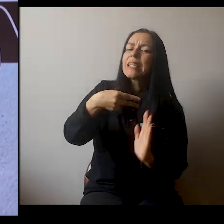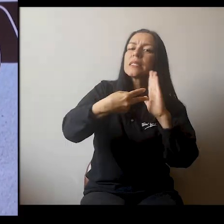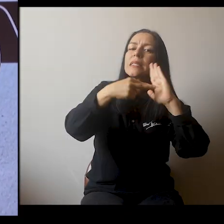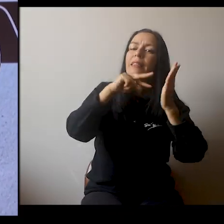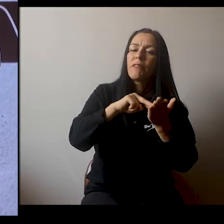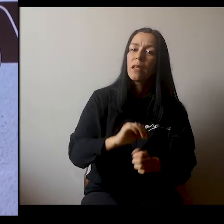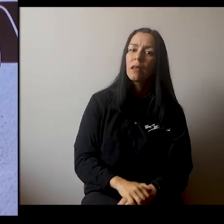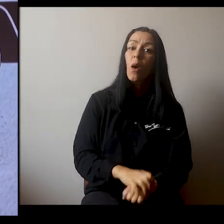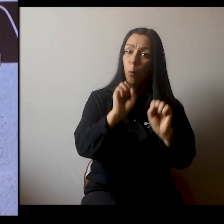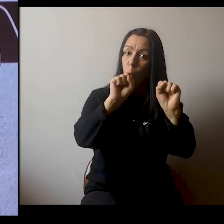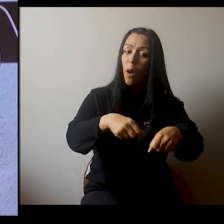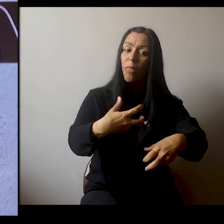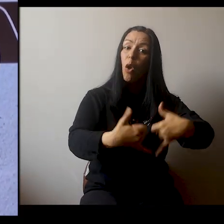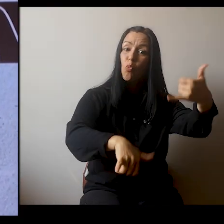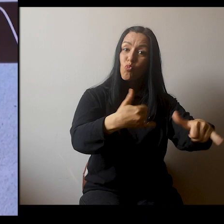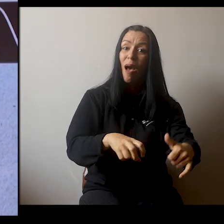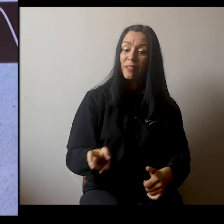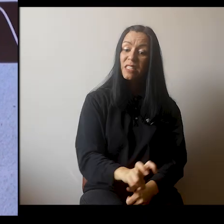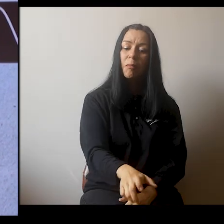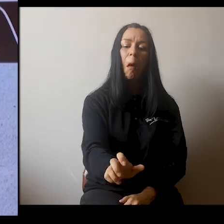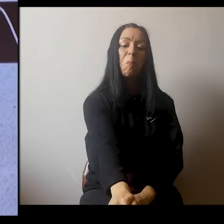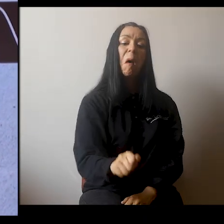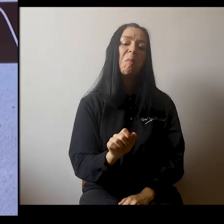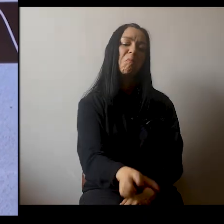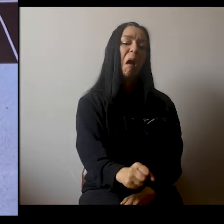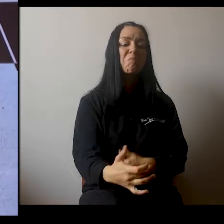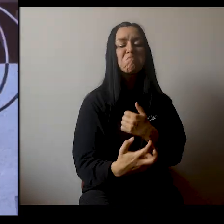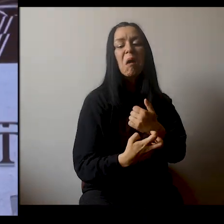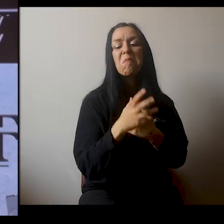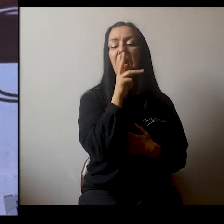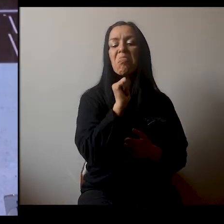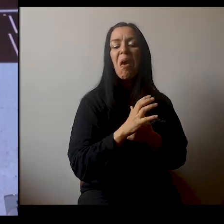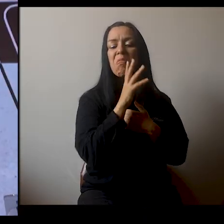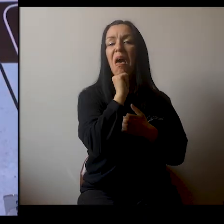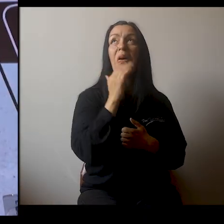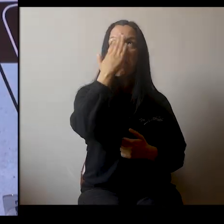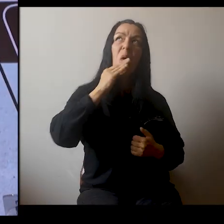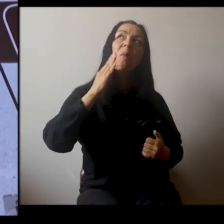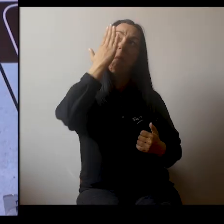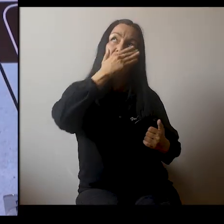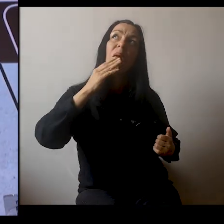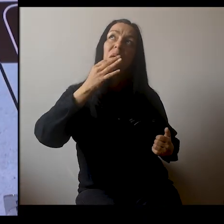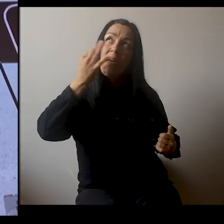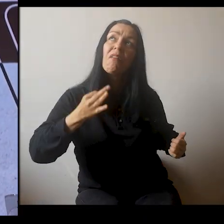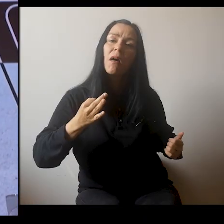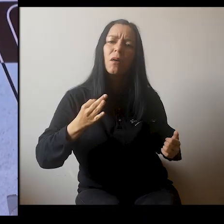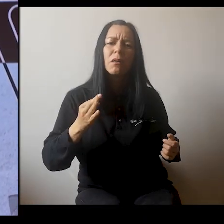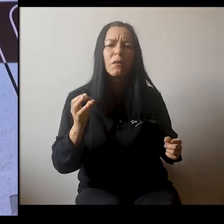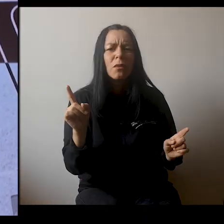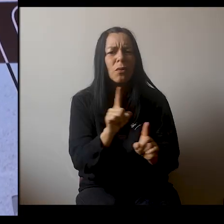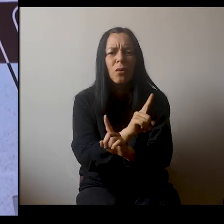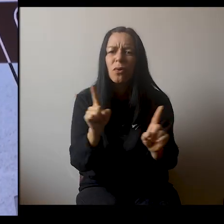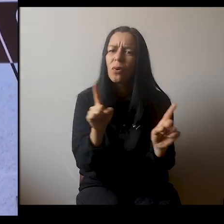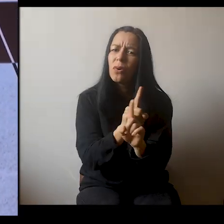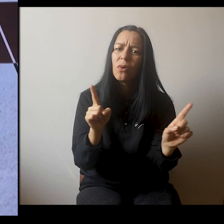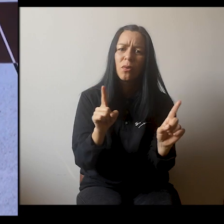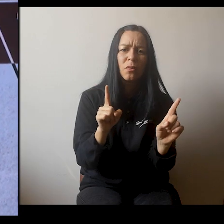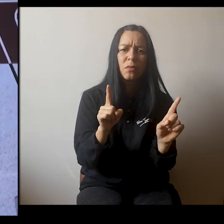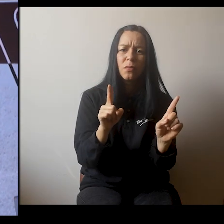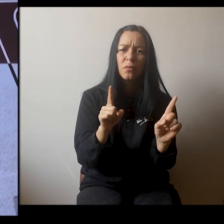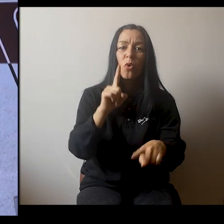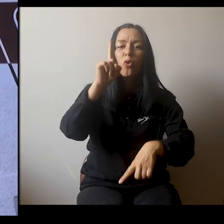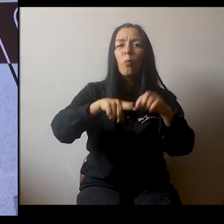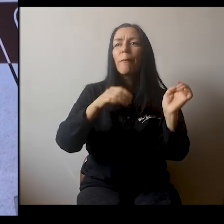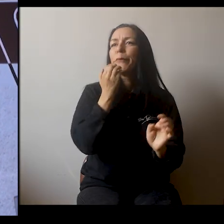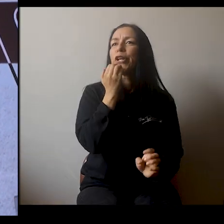no está diciendo que podemos jugar con serpientes, que podemos probar a Dios a ver si esto es cierto. Tampoco está diciendo